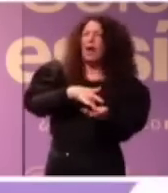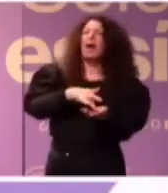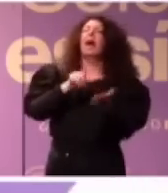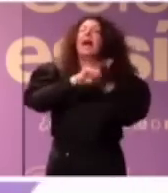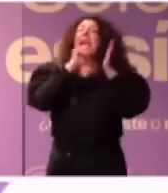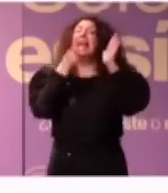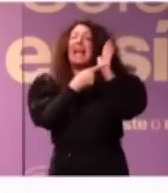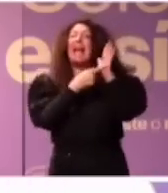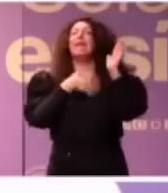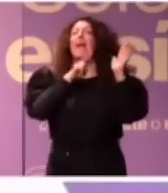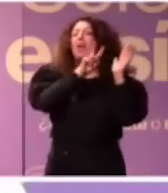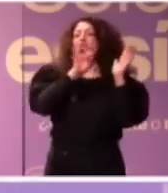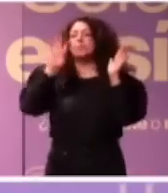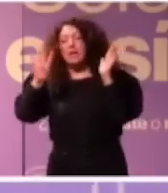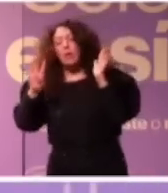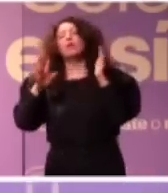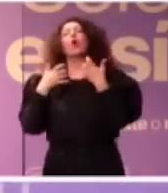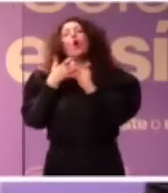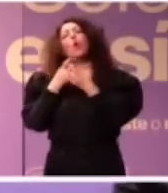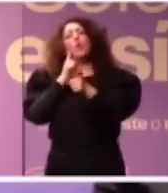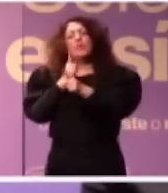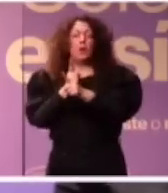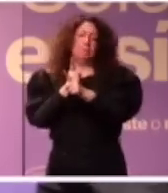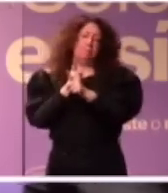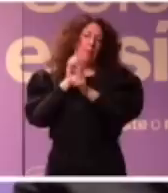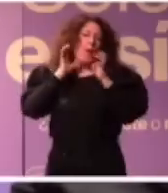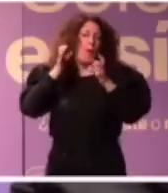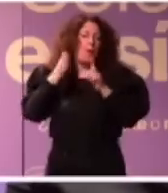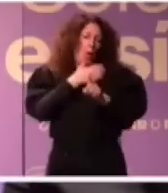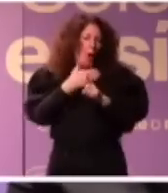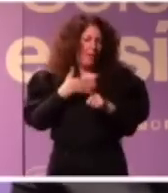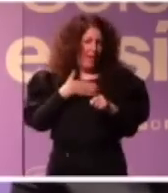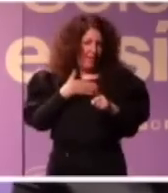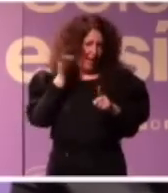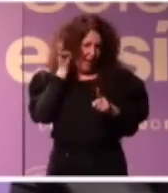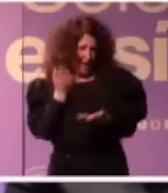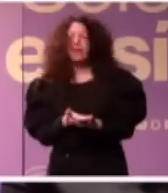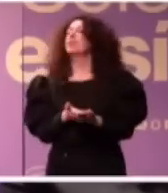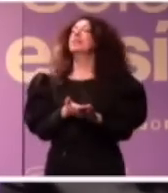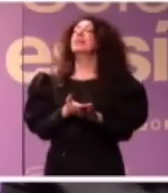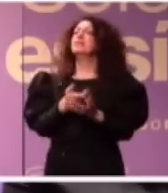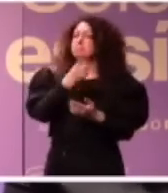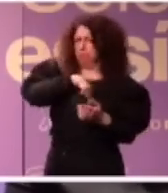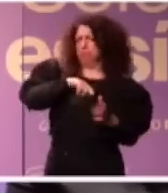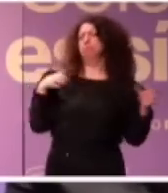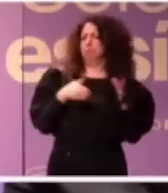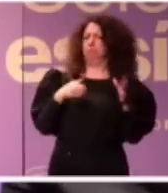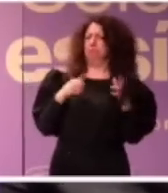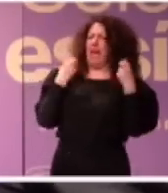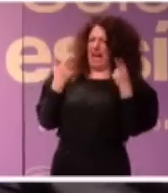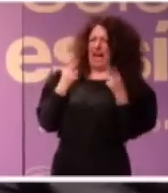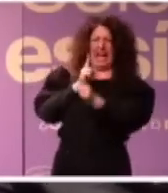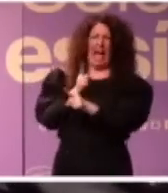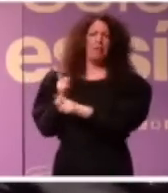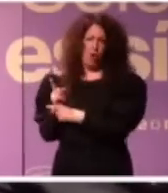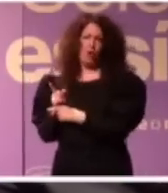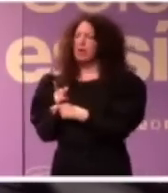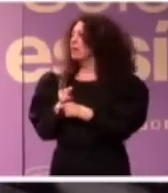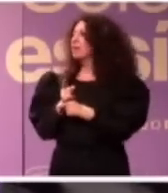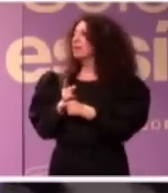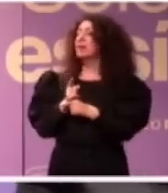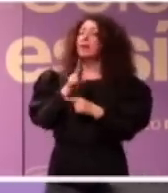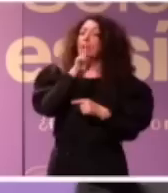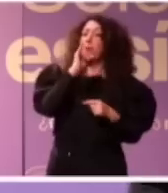de 2004 de lucha contra la violencia de género, hubo una reacción de sectores judiciales. Lo explicaba también